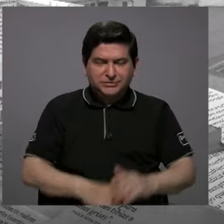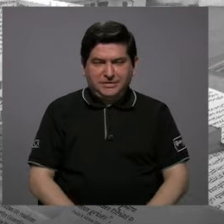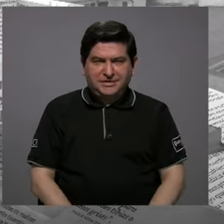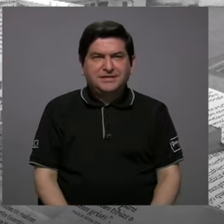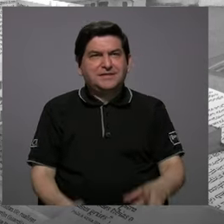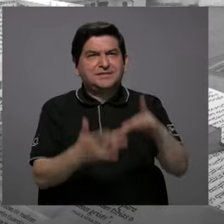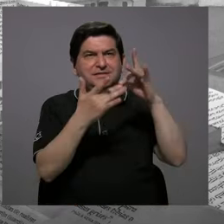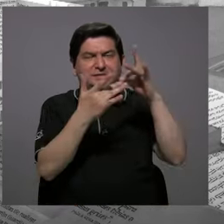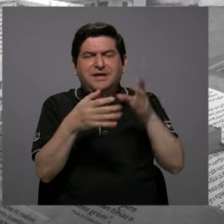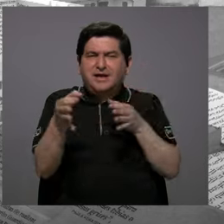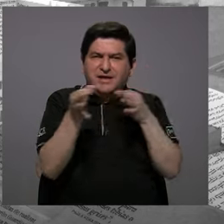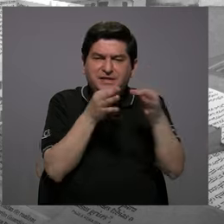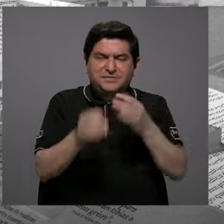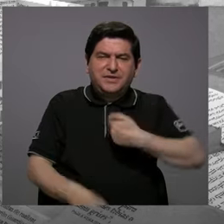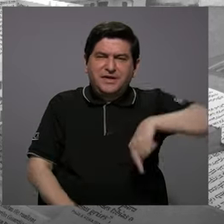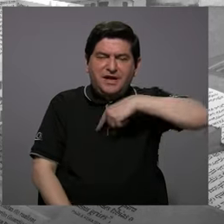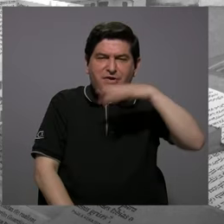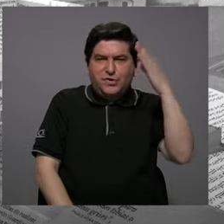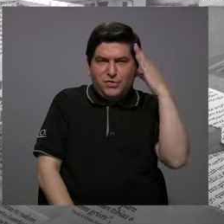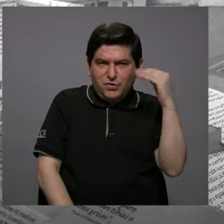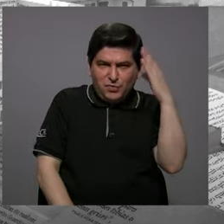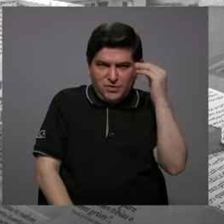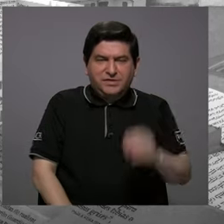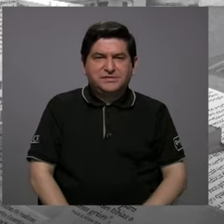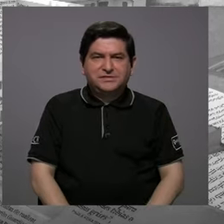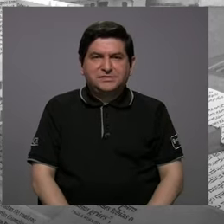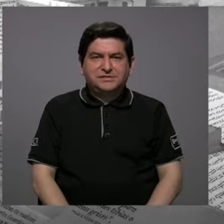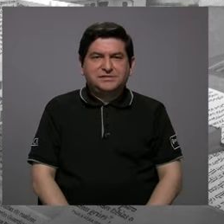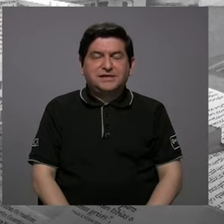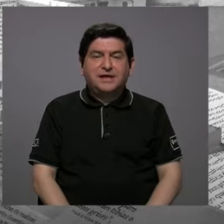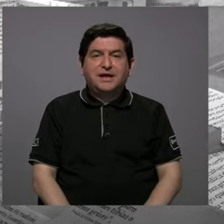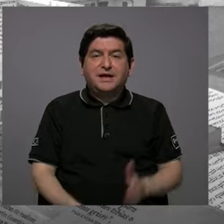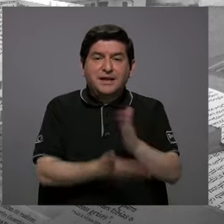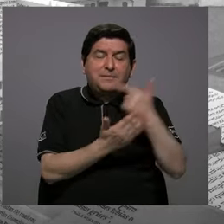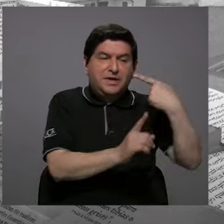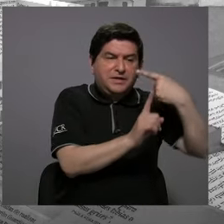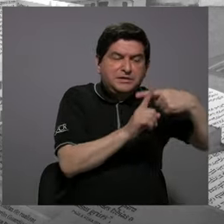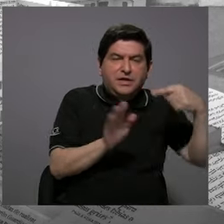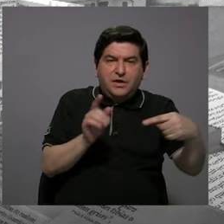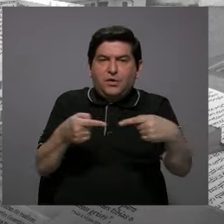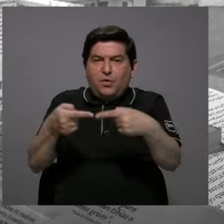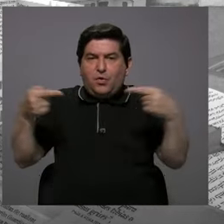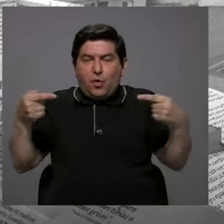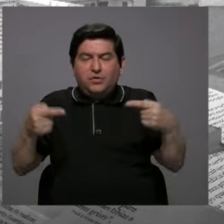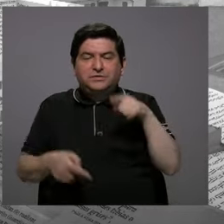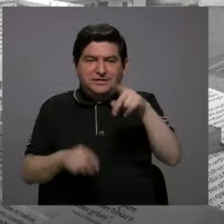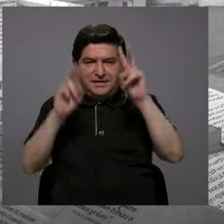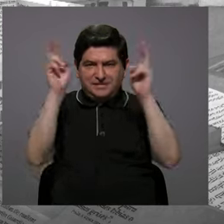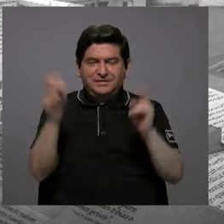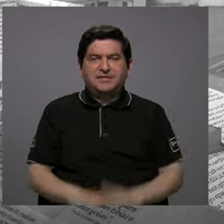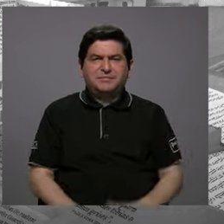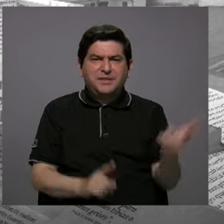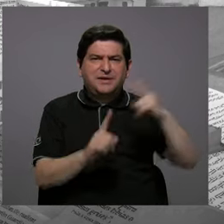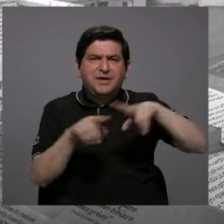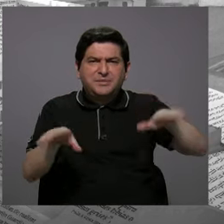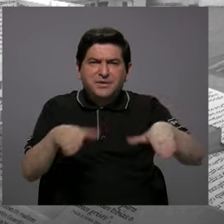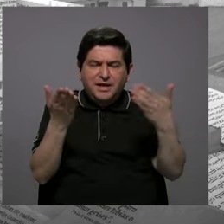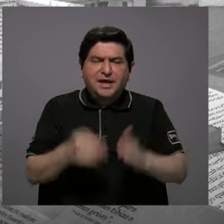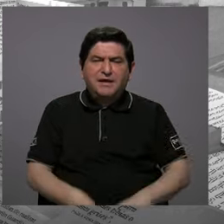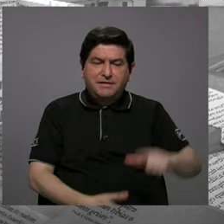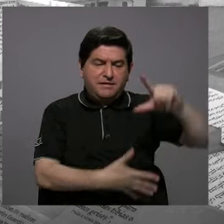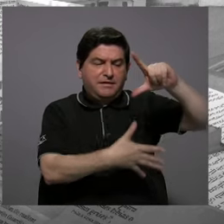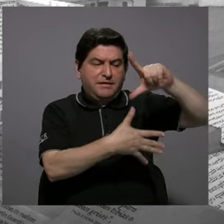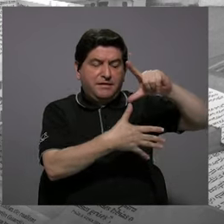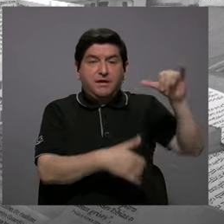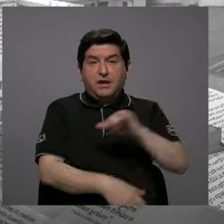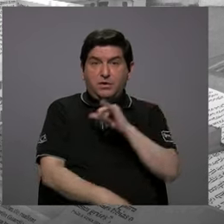sobre todo contándoles nuestra experiencia contándoles los pro y los contra en estas temáticas Cómo se aplican no solo en América Latina sino